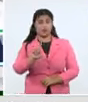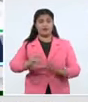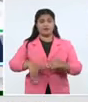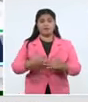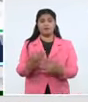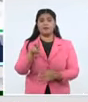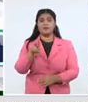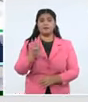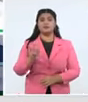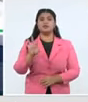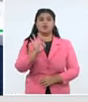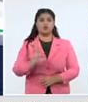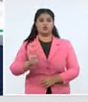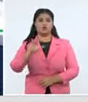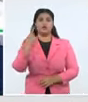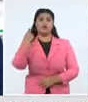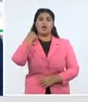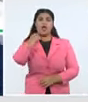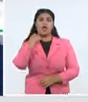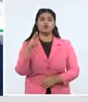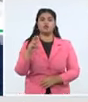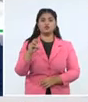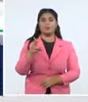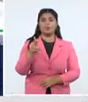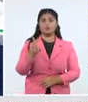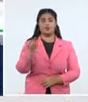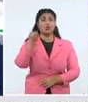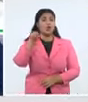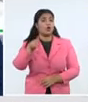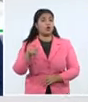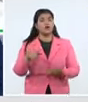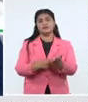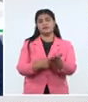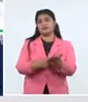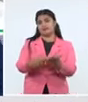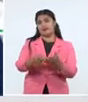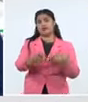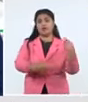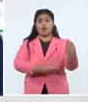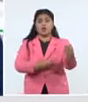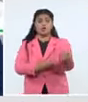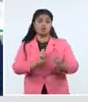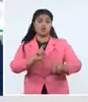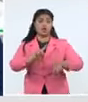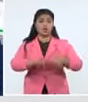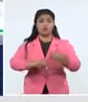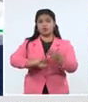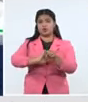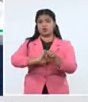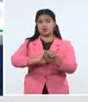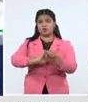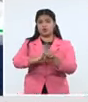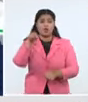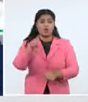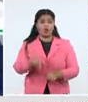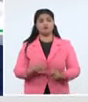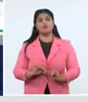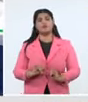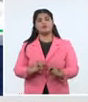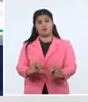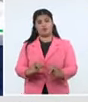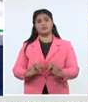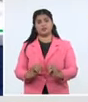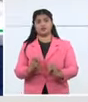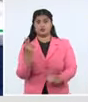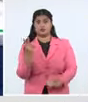año 2021, una nueva semana de enfrentamiento a la COVID-19. Hoy tendremos una emisión dedicada a la actualización masiva